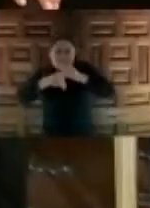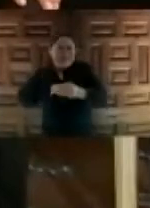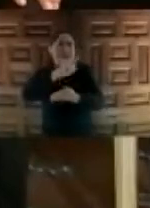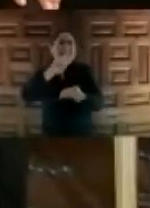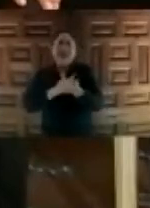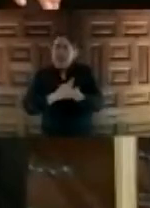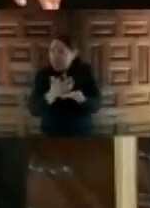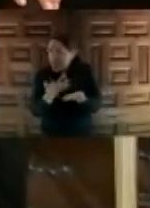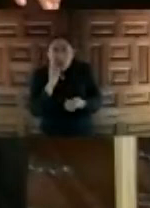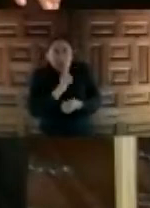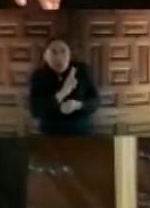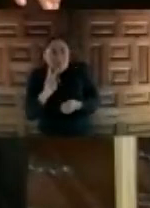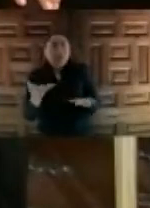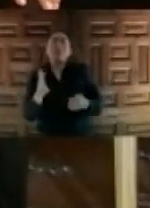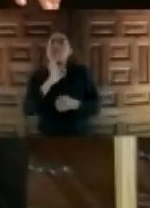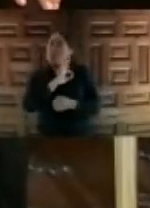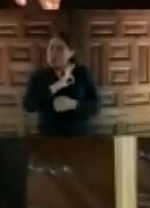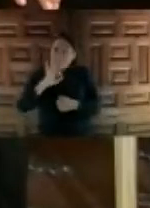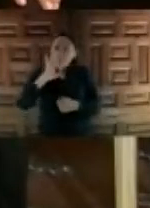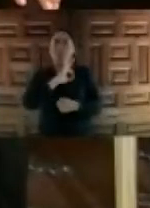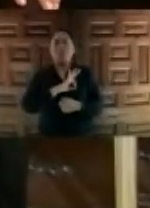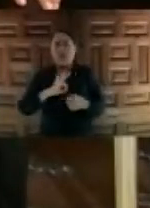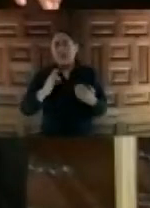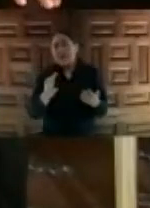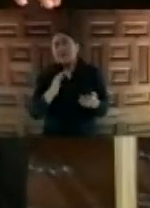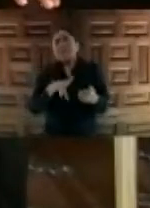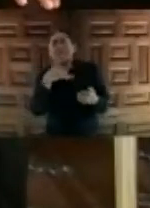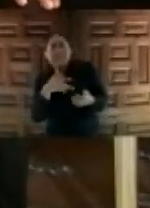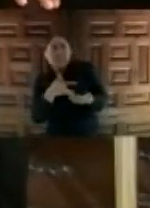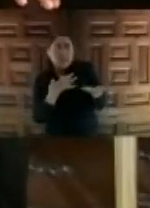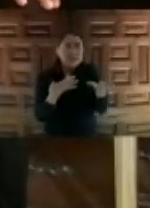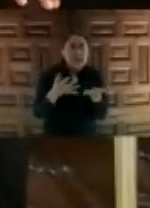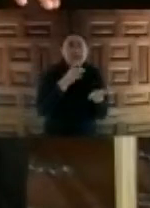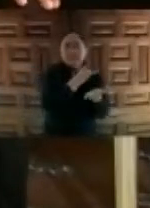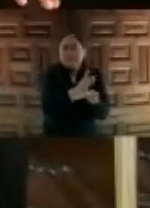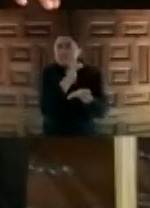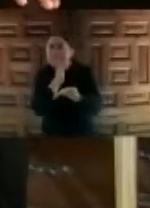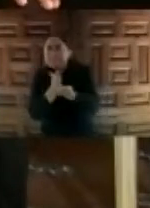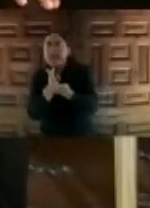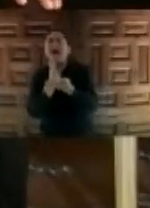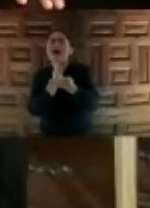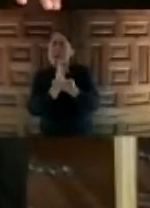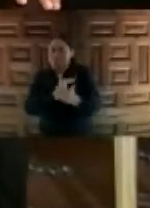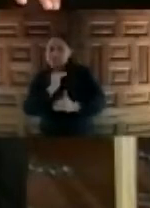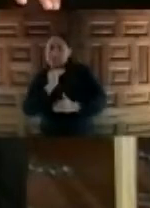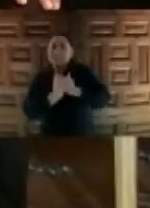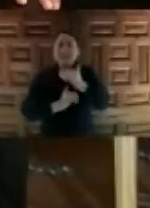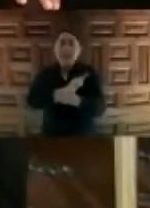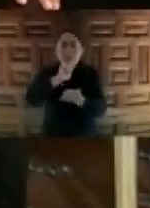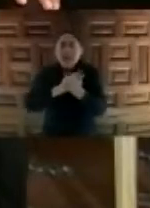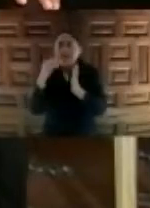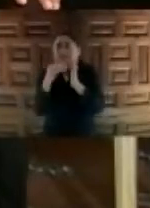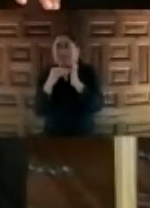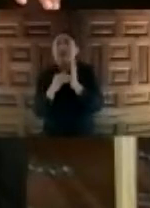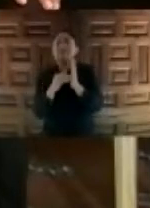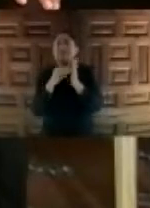tenemos condiciones que nos permite identificar un avance legislativo sumamente